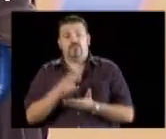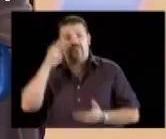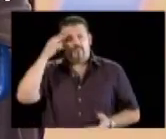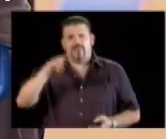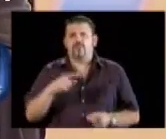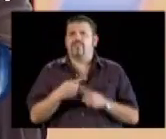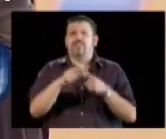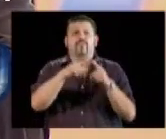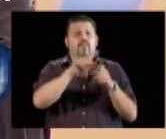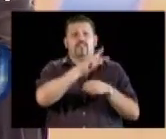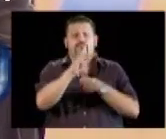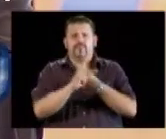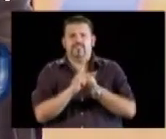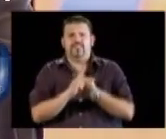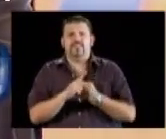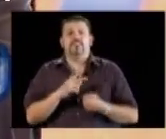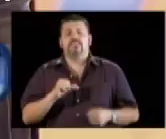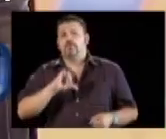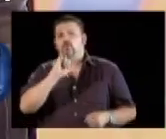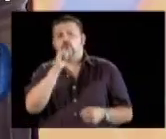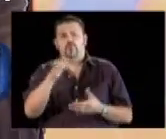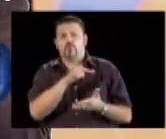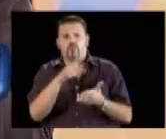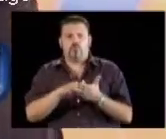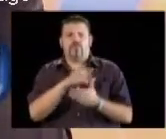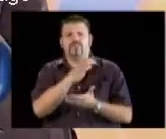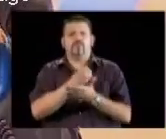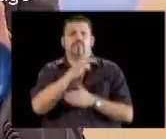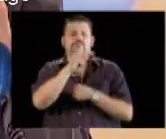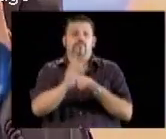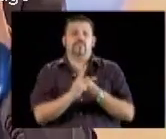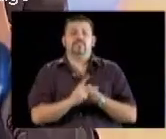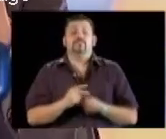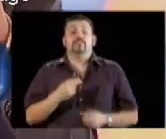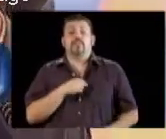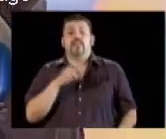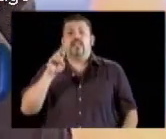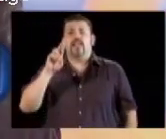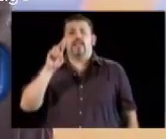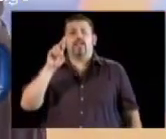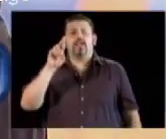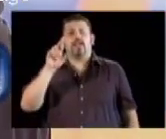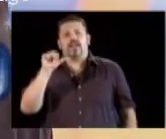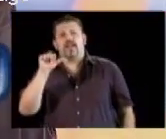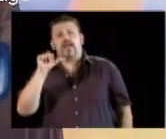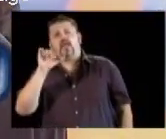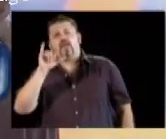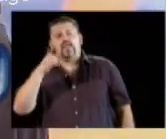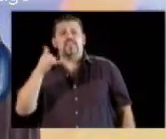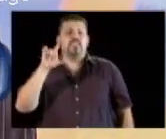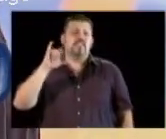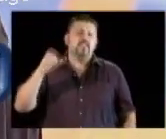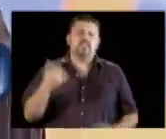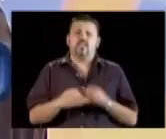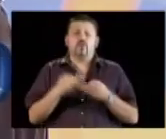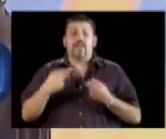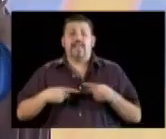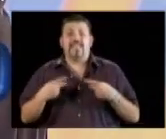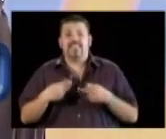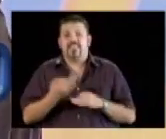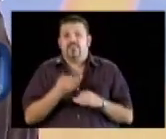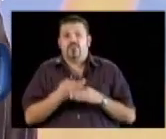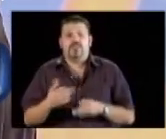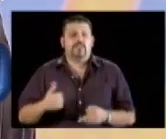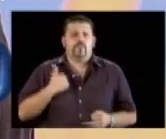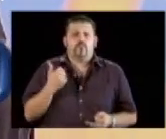demás países, en las diferentes ciudades de los países. ¿Qué es los rallies de verano? Para que la gente que nos está viendo aproveche, sobre todo los